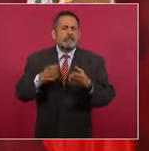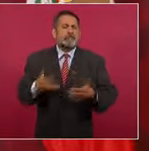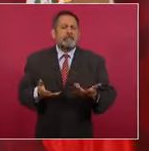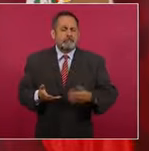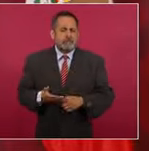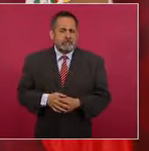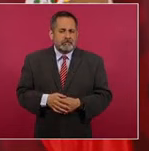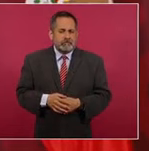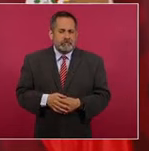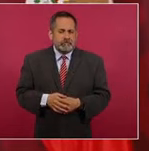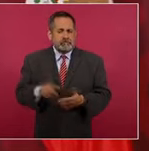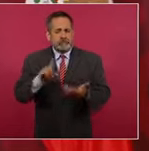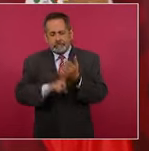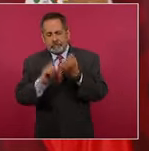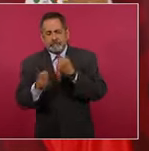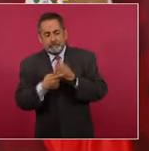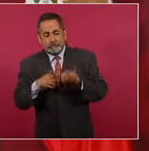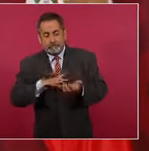¿Dónde está el dinero?